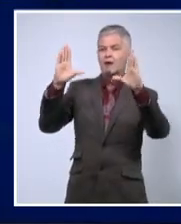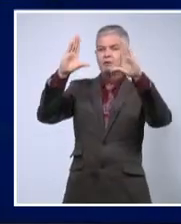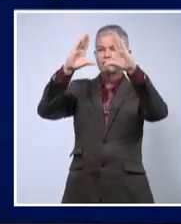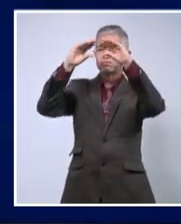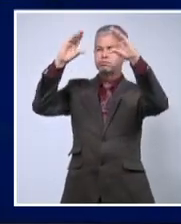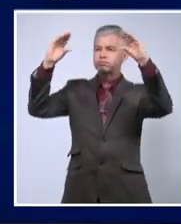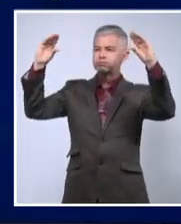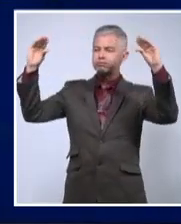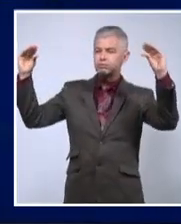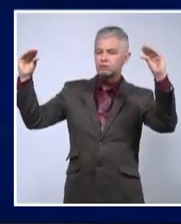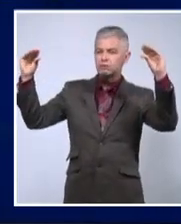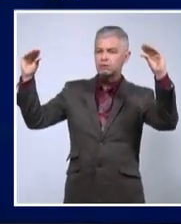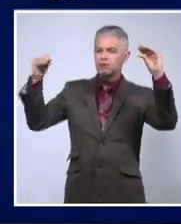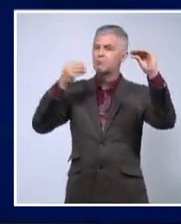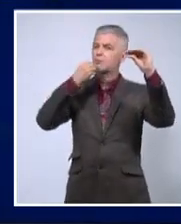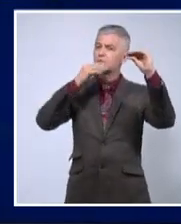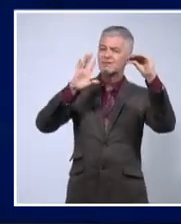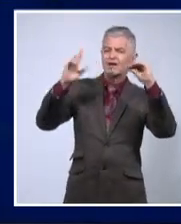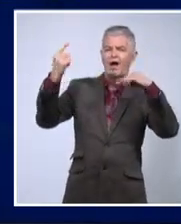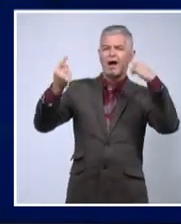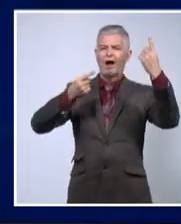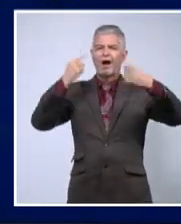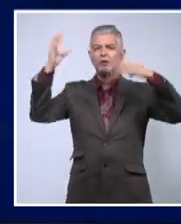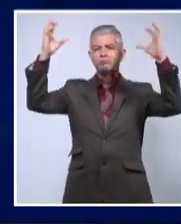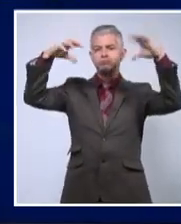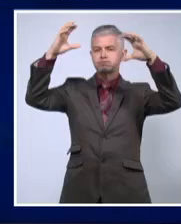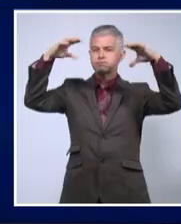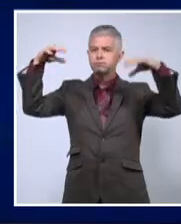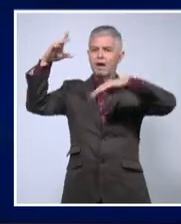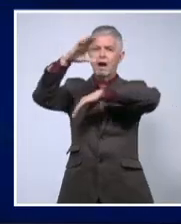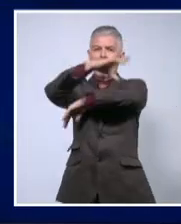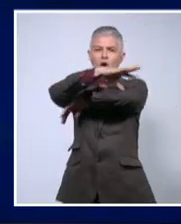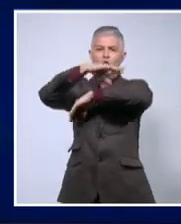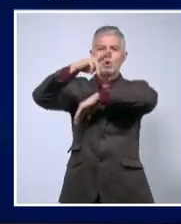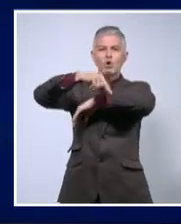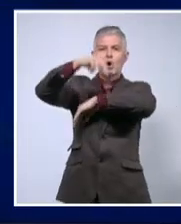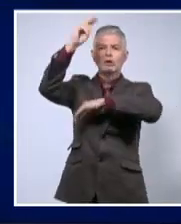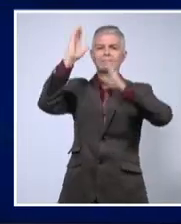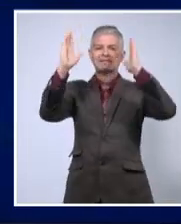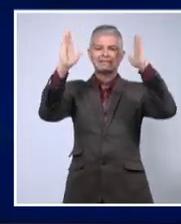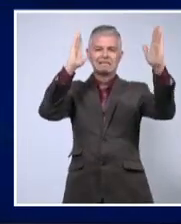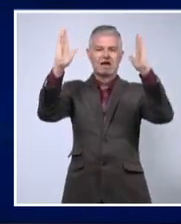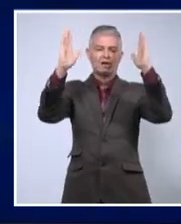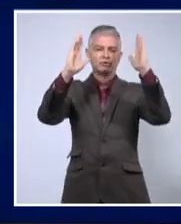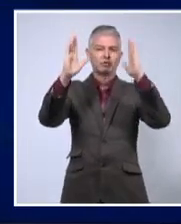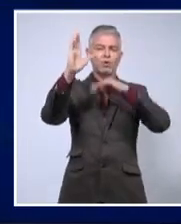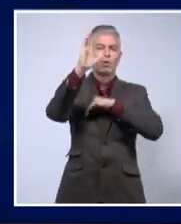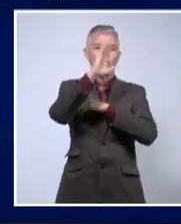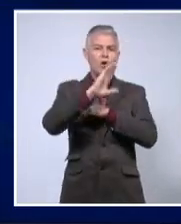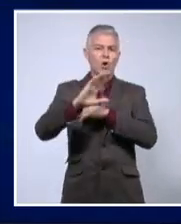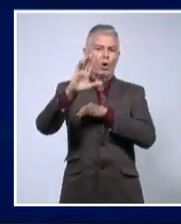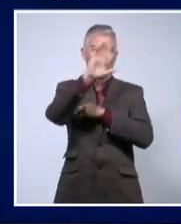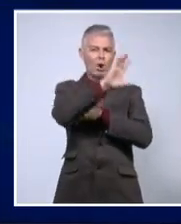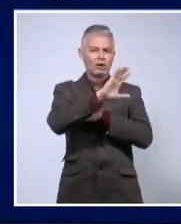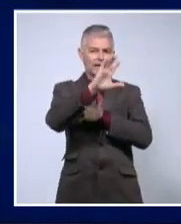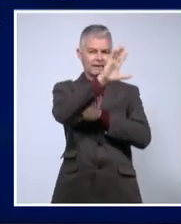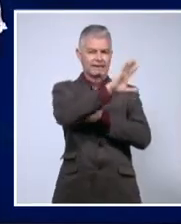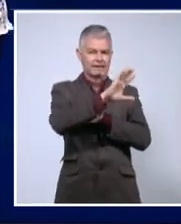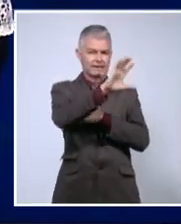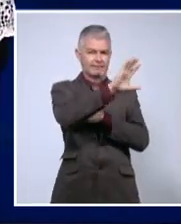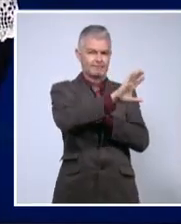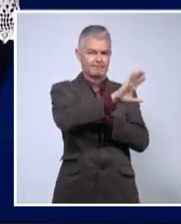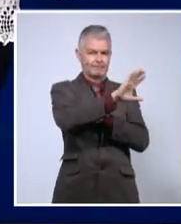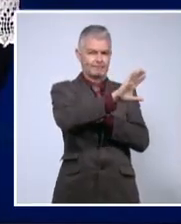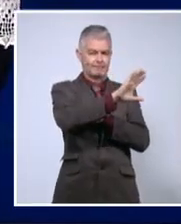del territorio. Son posibles aisladas lluvias en zonas de la costa norte, del centro y el oriente del país. Por la tarde estará